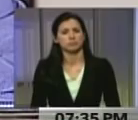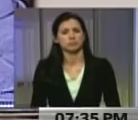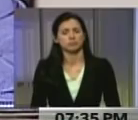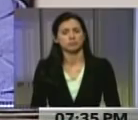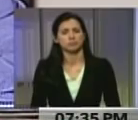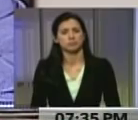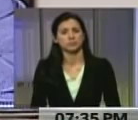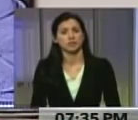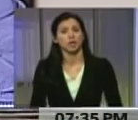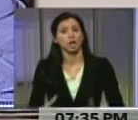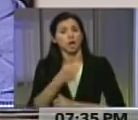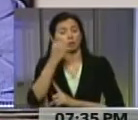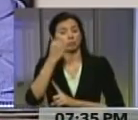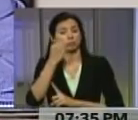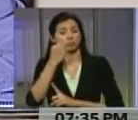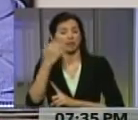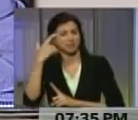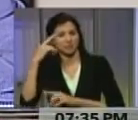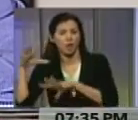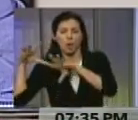la conquista, el colonialismo,